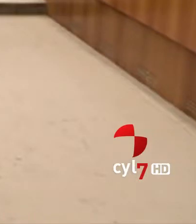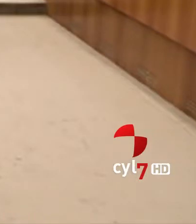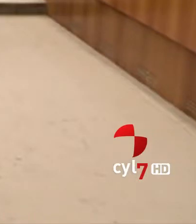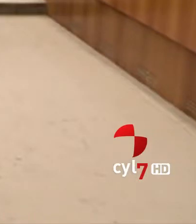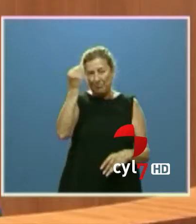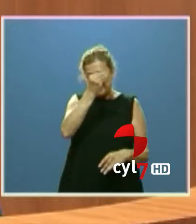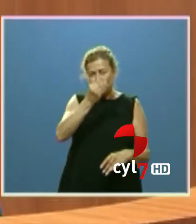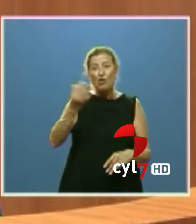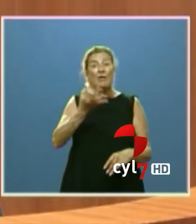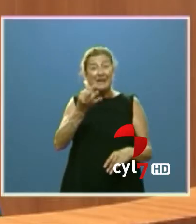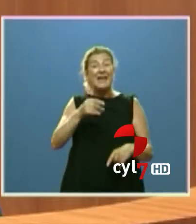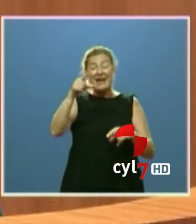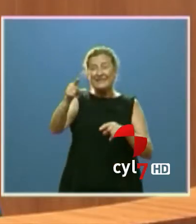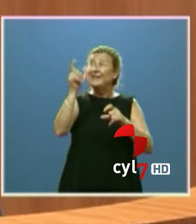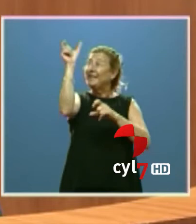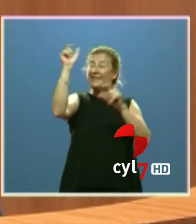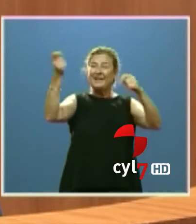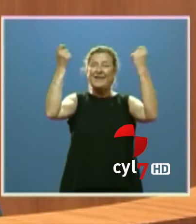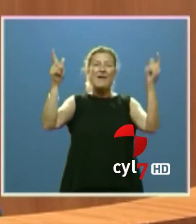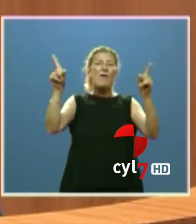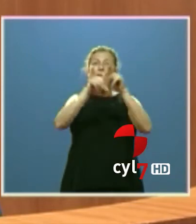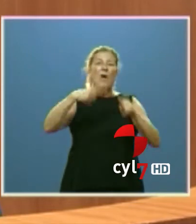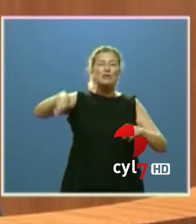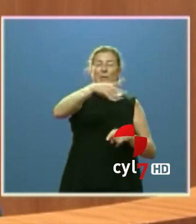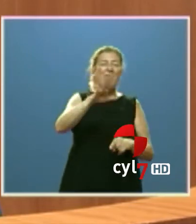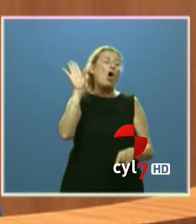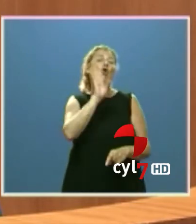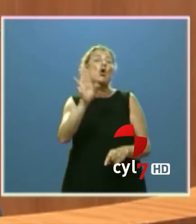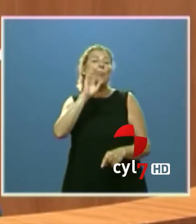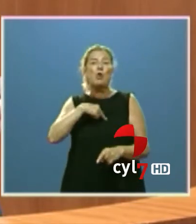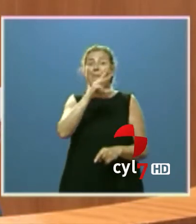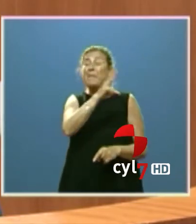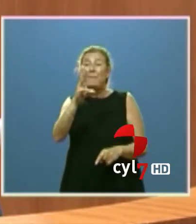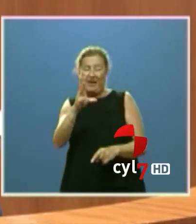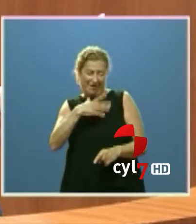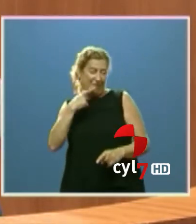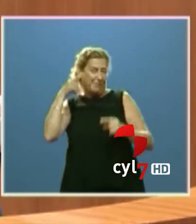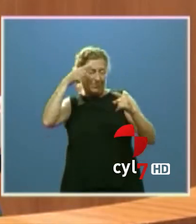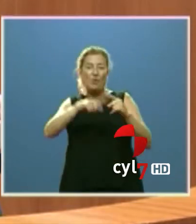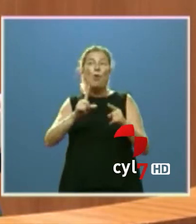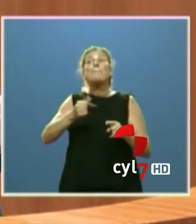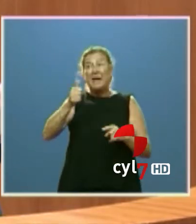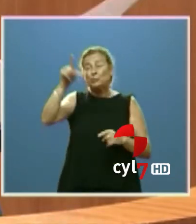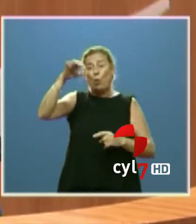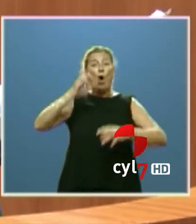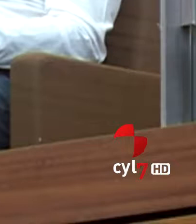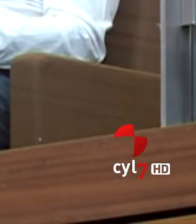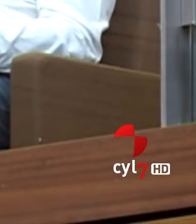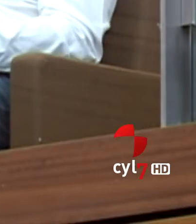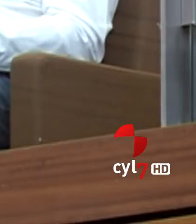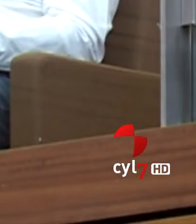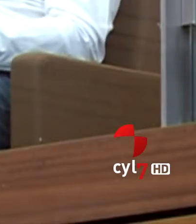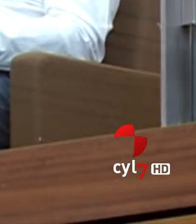sonando tres años ese eslogan del epicentro de la corrupción pertenece más a sus hormonas que a sus neuronas